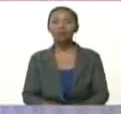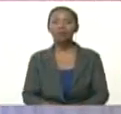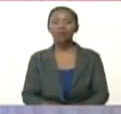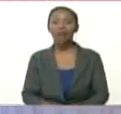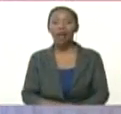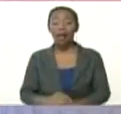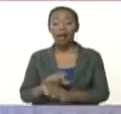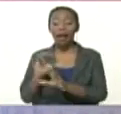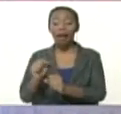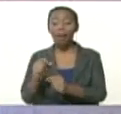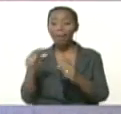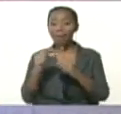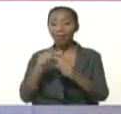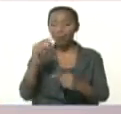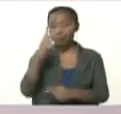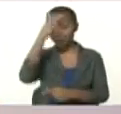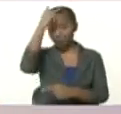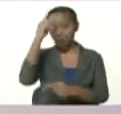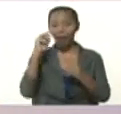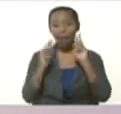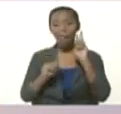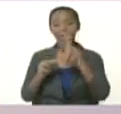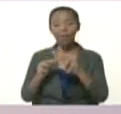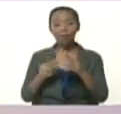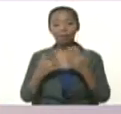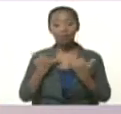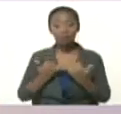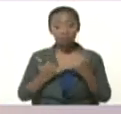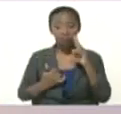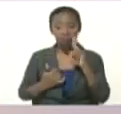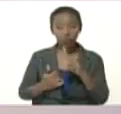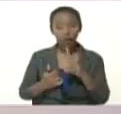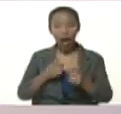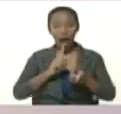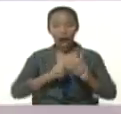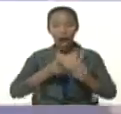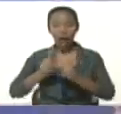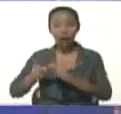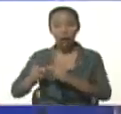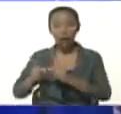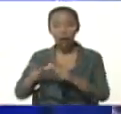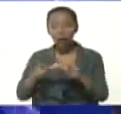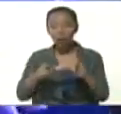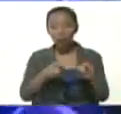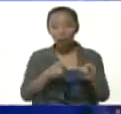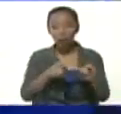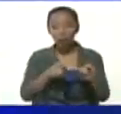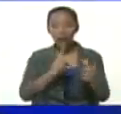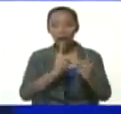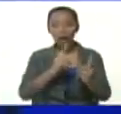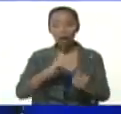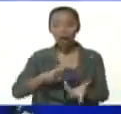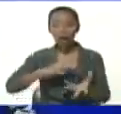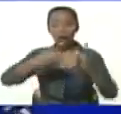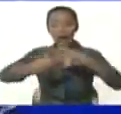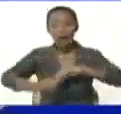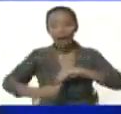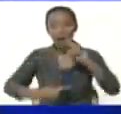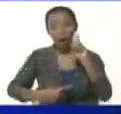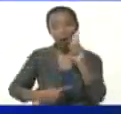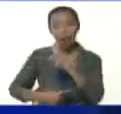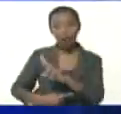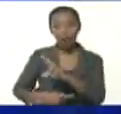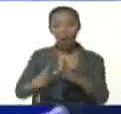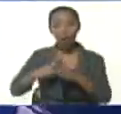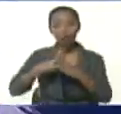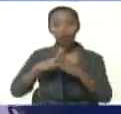Aissami. Presidente, bueno, ahorita vamos a ver varias de las tiendas. Usted ayer estuvo en una Bastos Club, ya lo vamos a ver. Son todas las